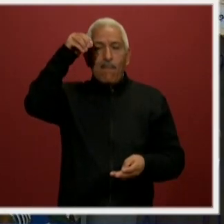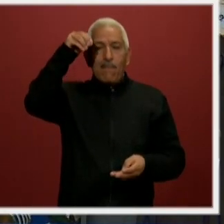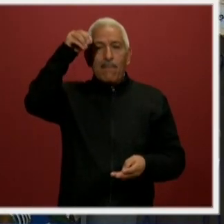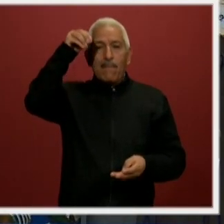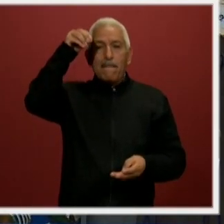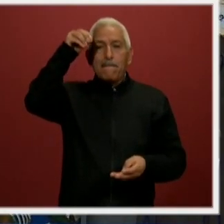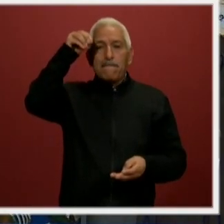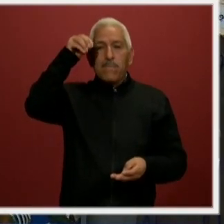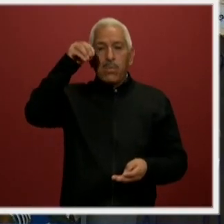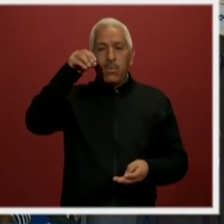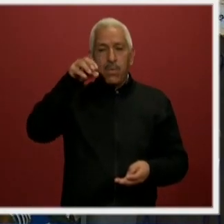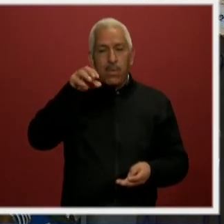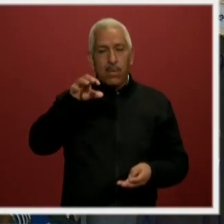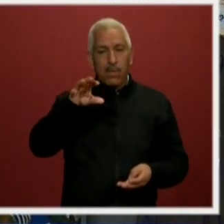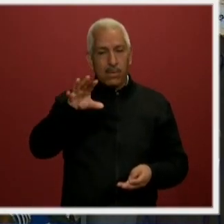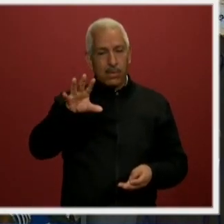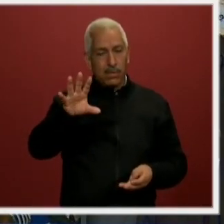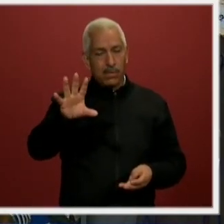y sacamos